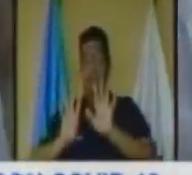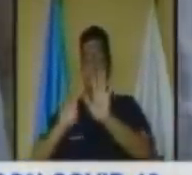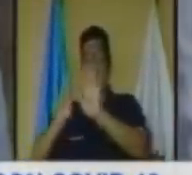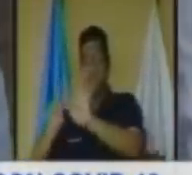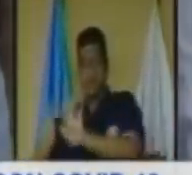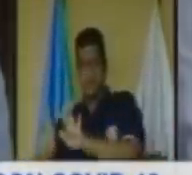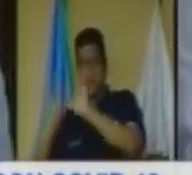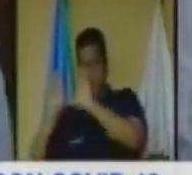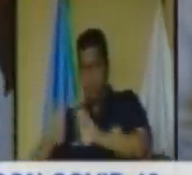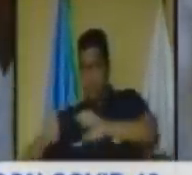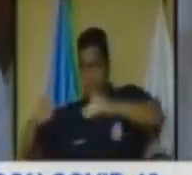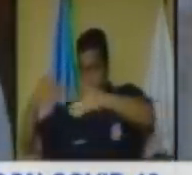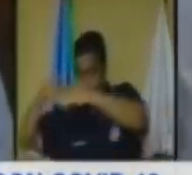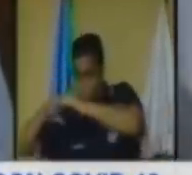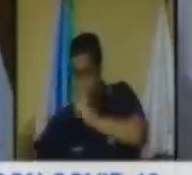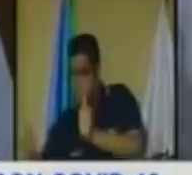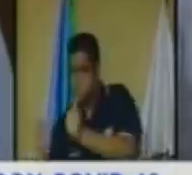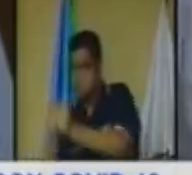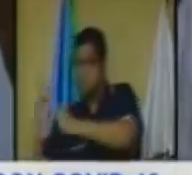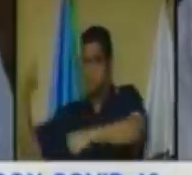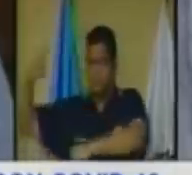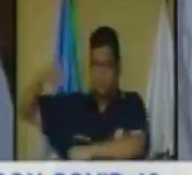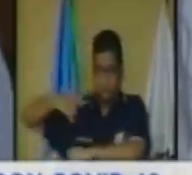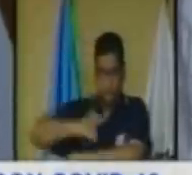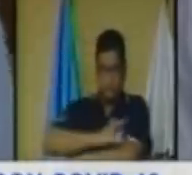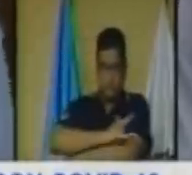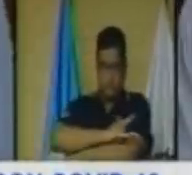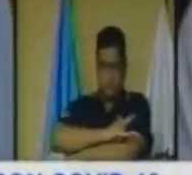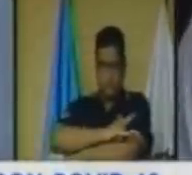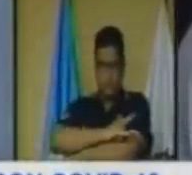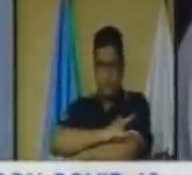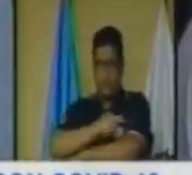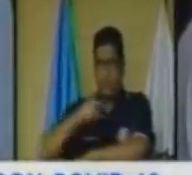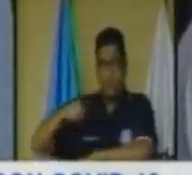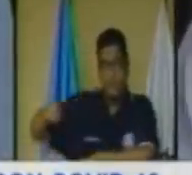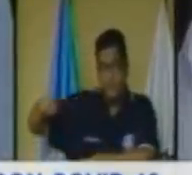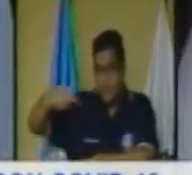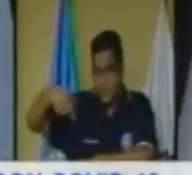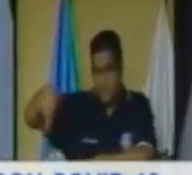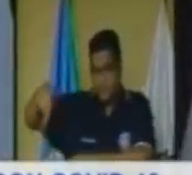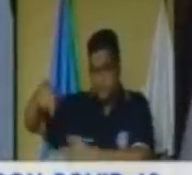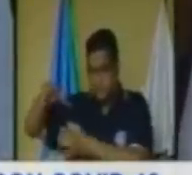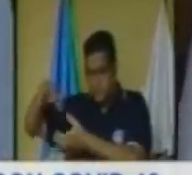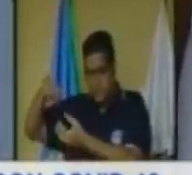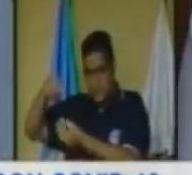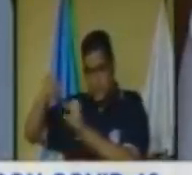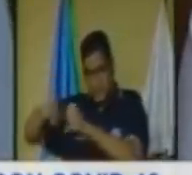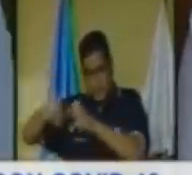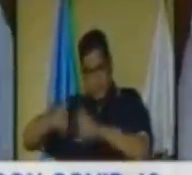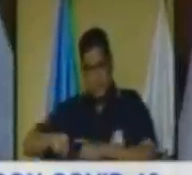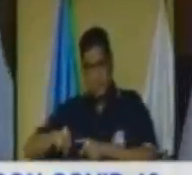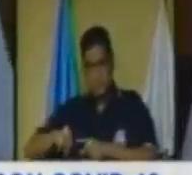pasajeros. Efectivamente, de esos hasta la fecha, ya han sido